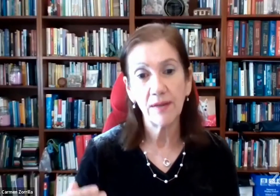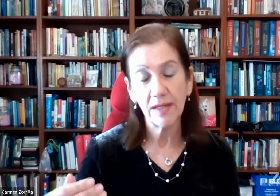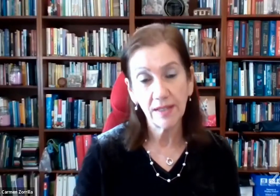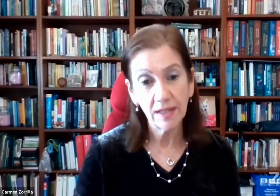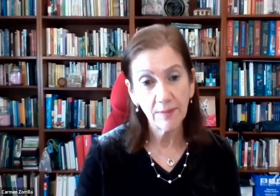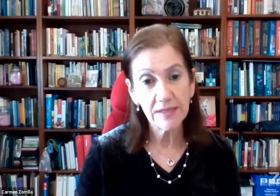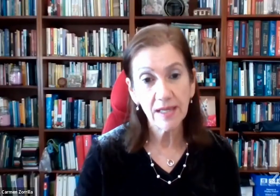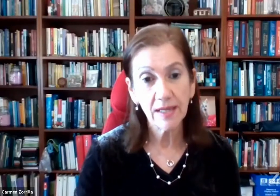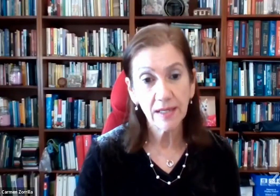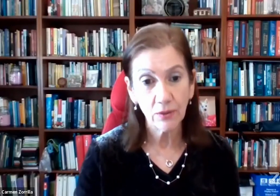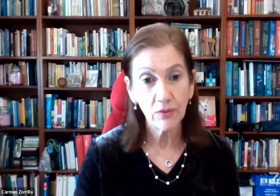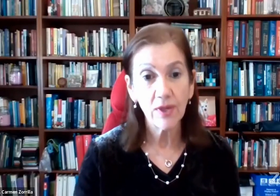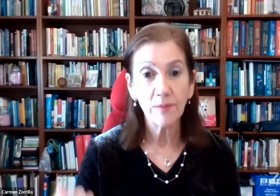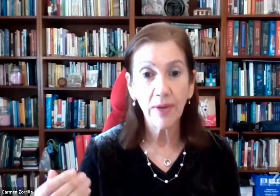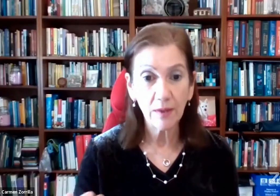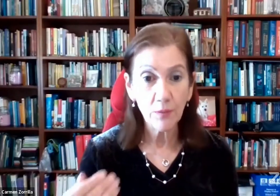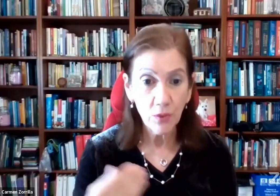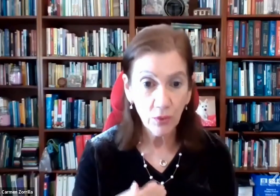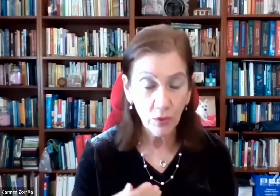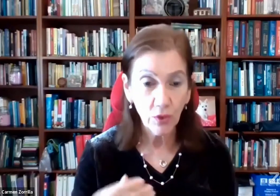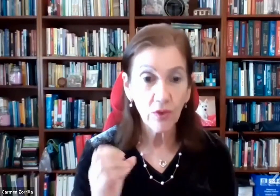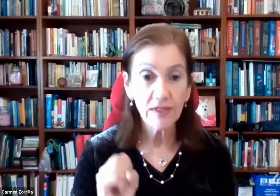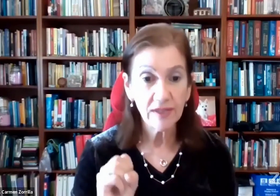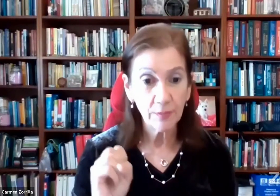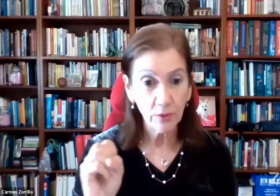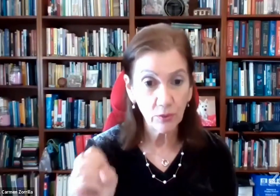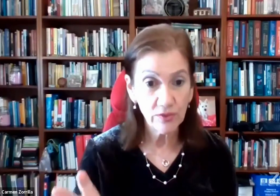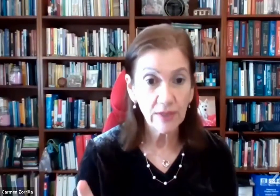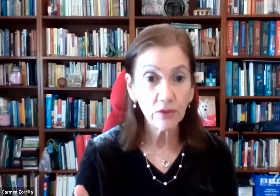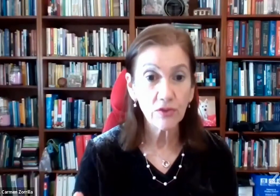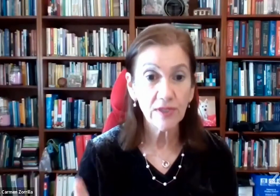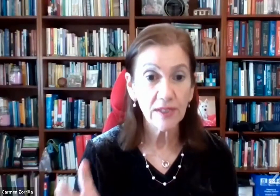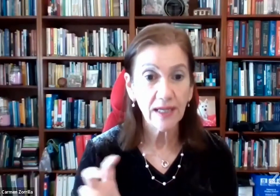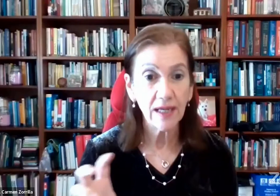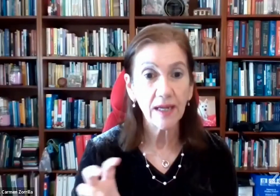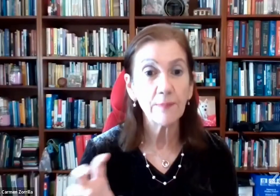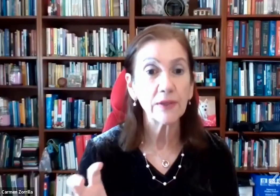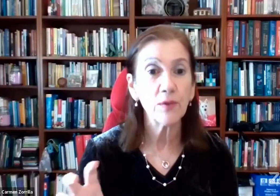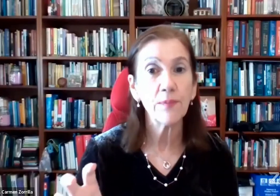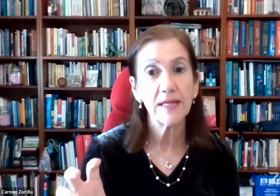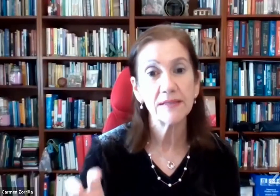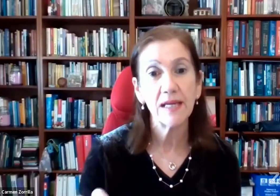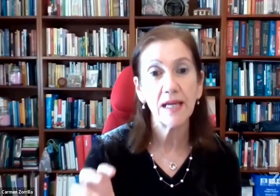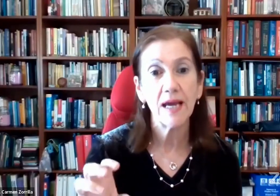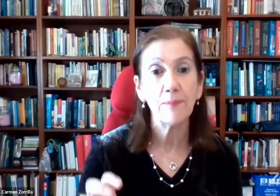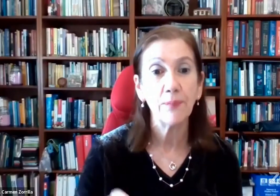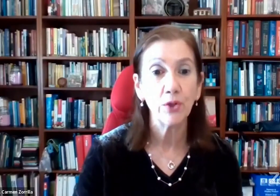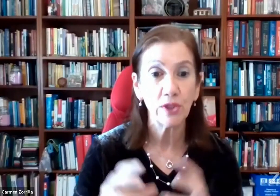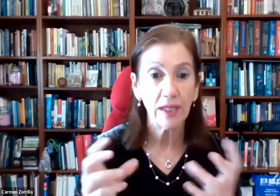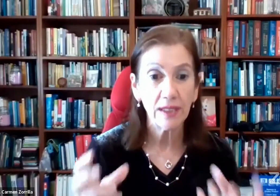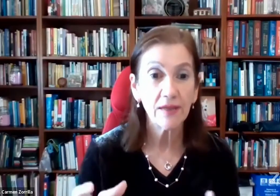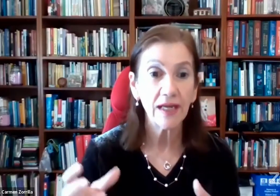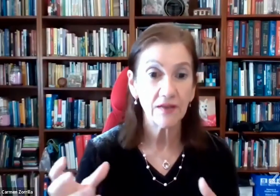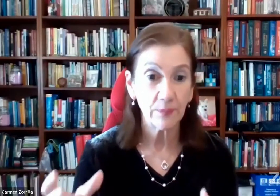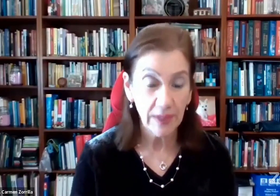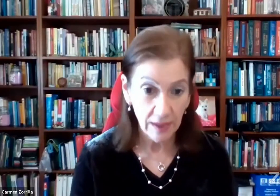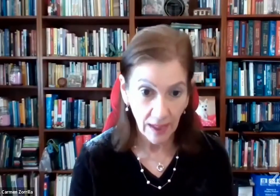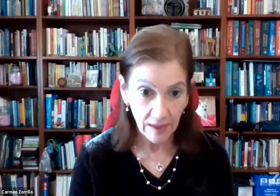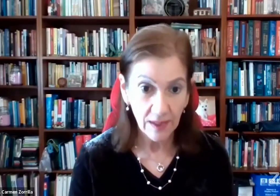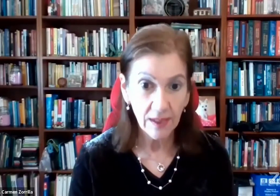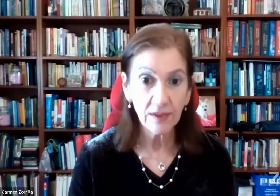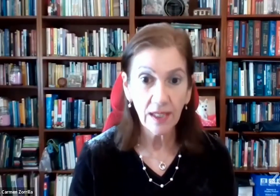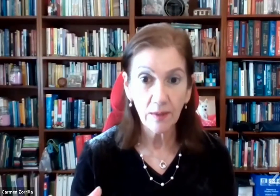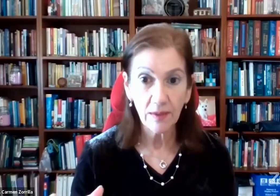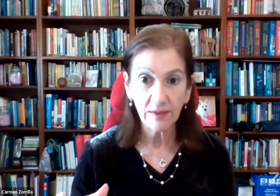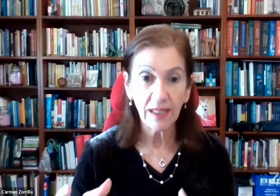hecha del RNA mensajero, va al músculo, se produce entonces, da el patrón para hacer la proteína de la